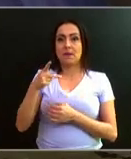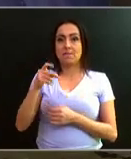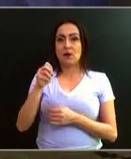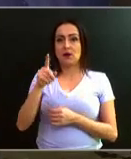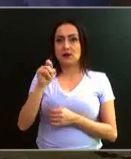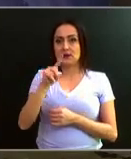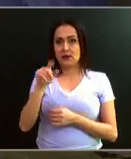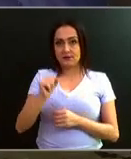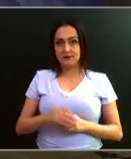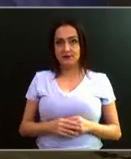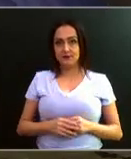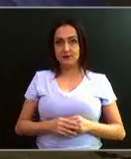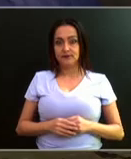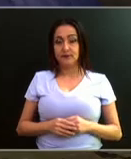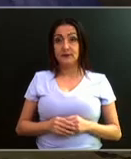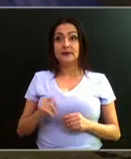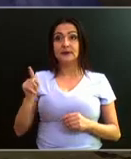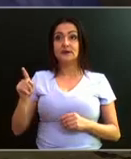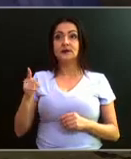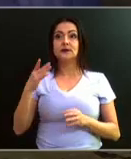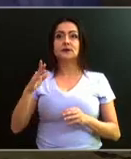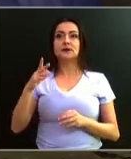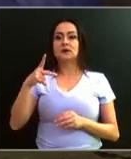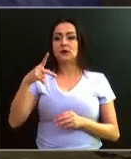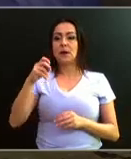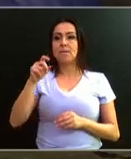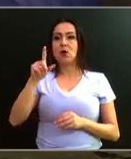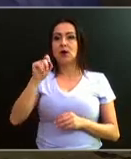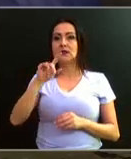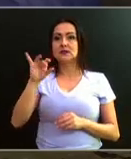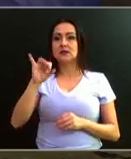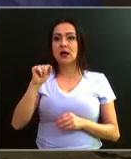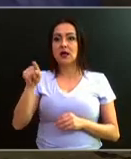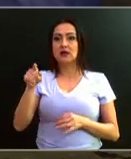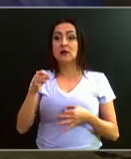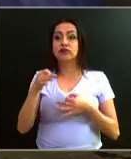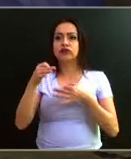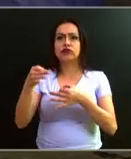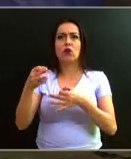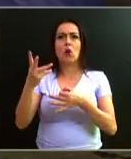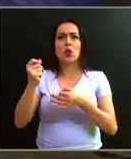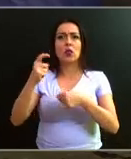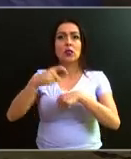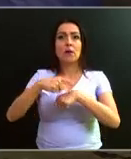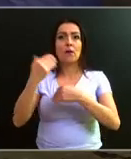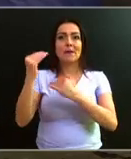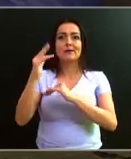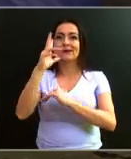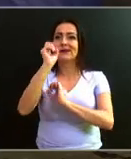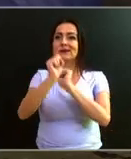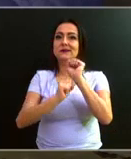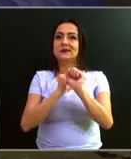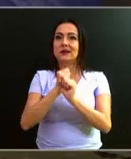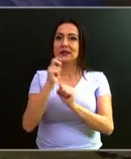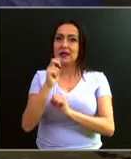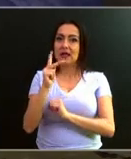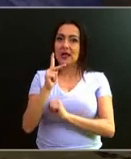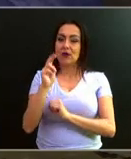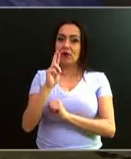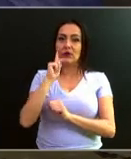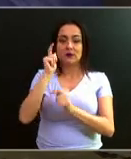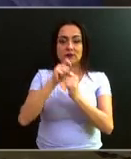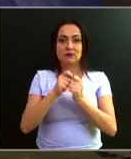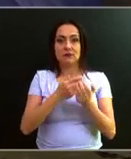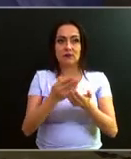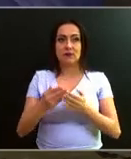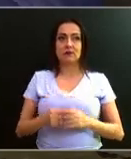póliza. Esta, por cierto, la póliza prescribe, esta indemnización prescribe a los 3 años. Kenneth Rojas nos trae los detalles. Kenneth.